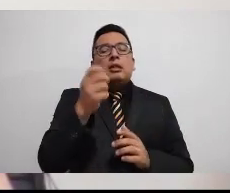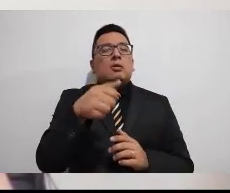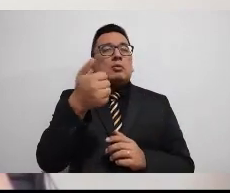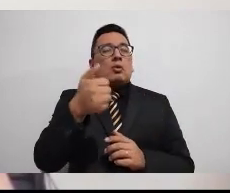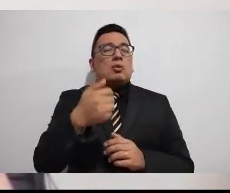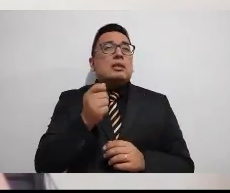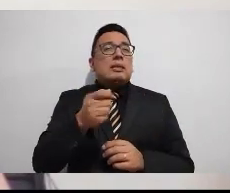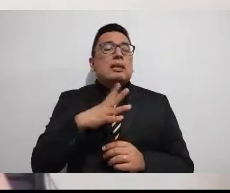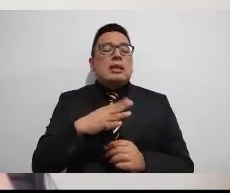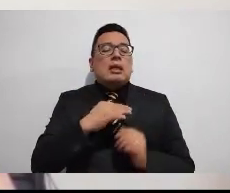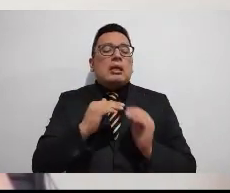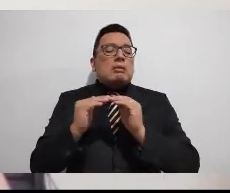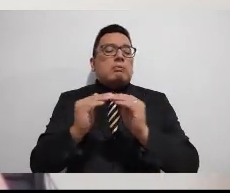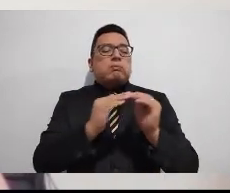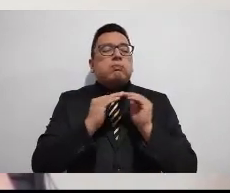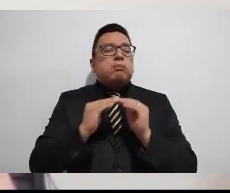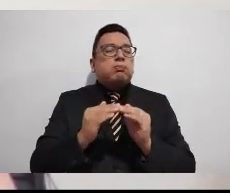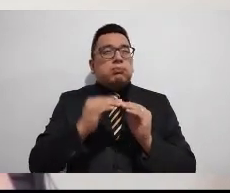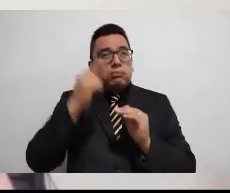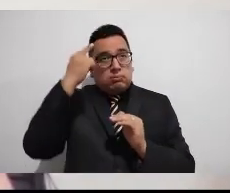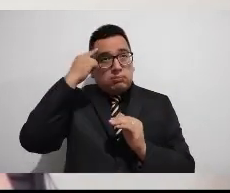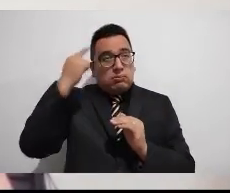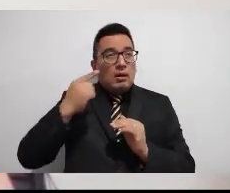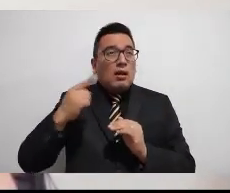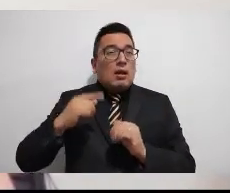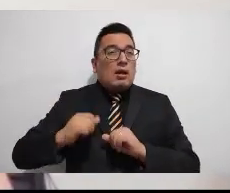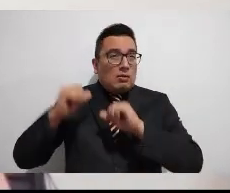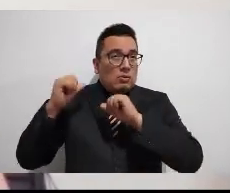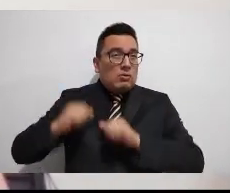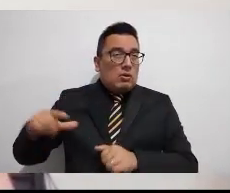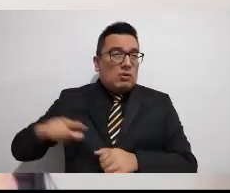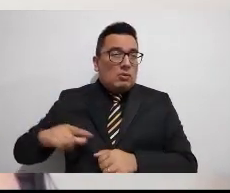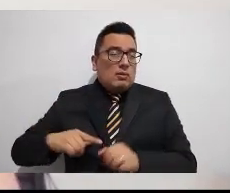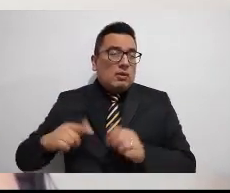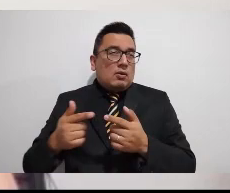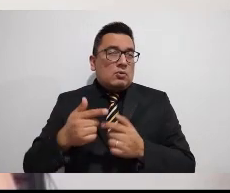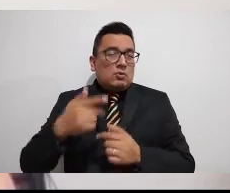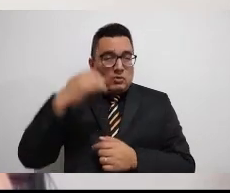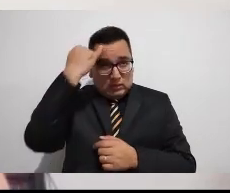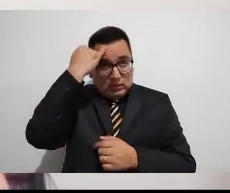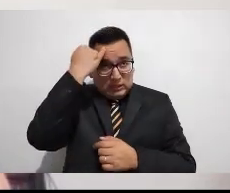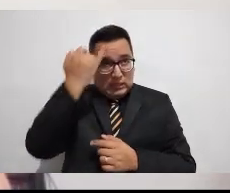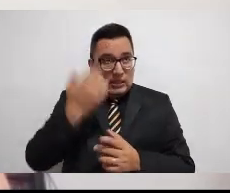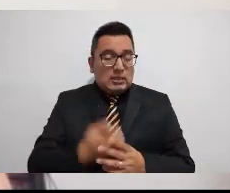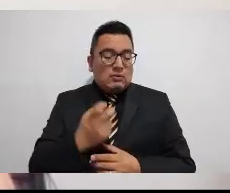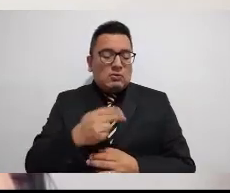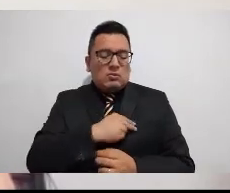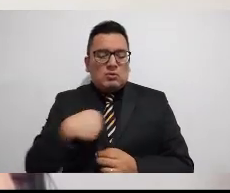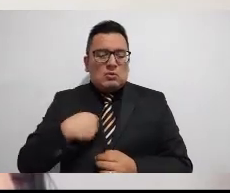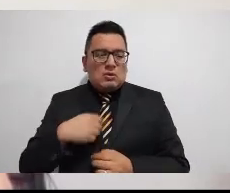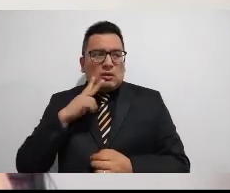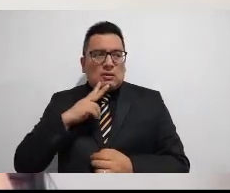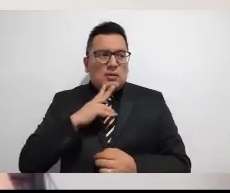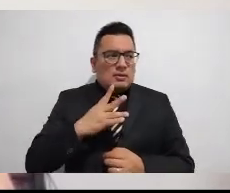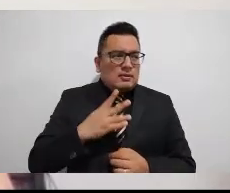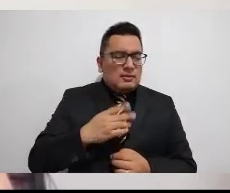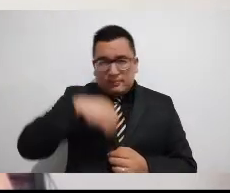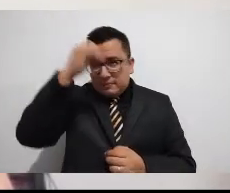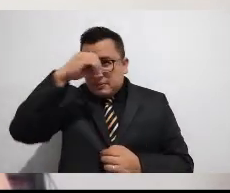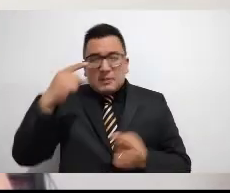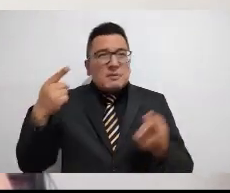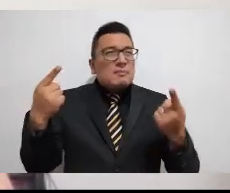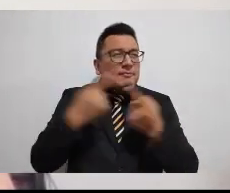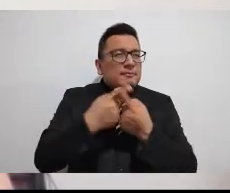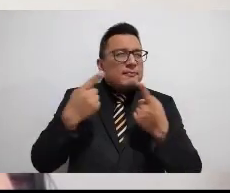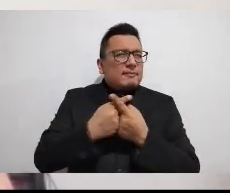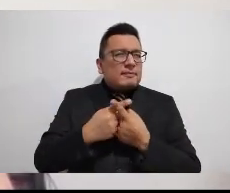sistemas de gobierno indígena, ¿no? Entonces, estamos enfrentando pues diferencias de criterios al seno del Consejo General.